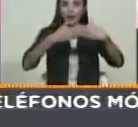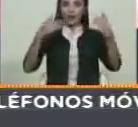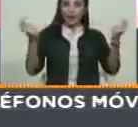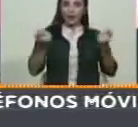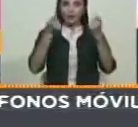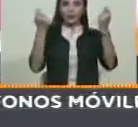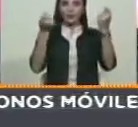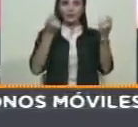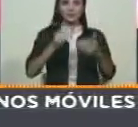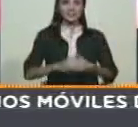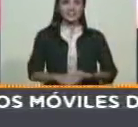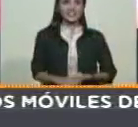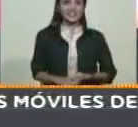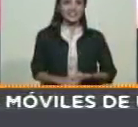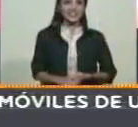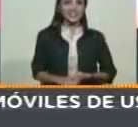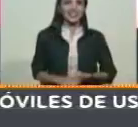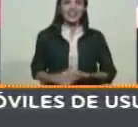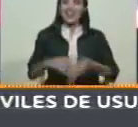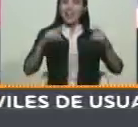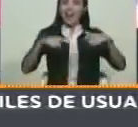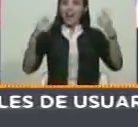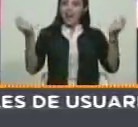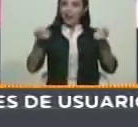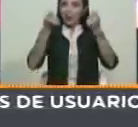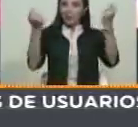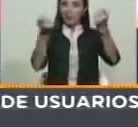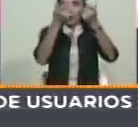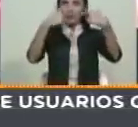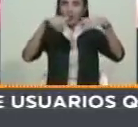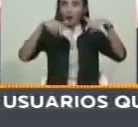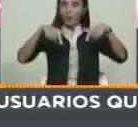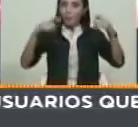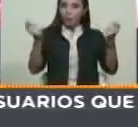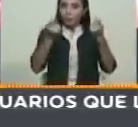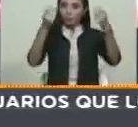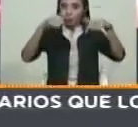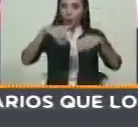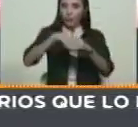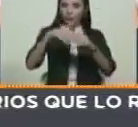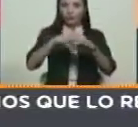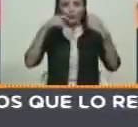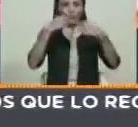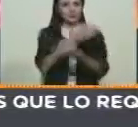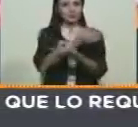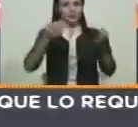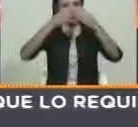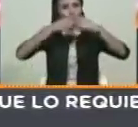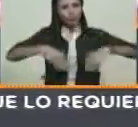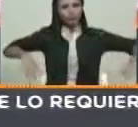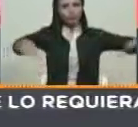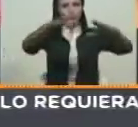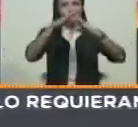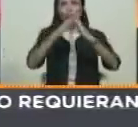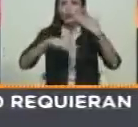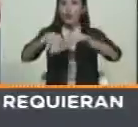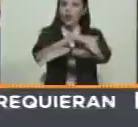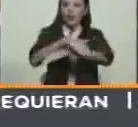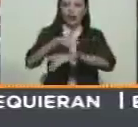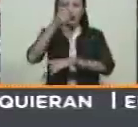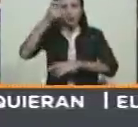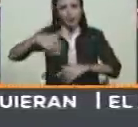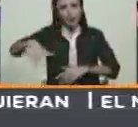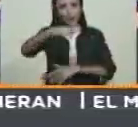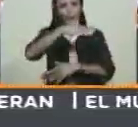campaña de esta campaña electoral lo estamos haciendo aquí de manera monumental con el pueblo en la calle